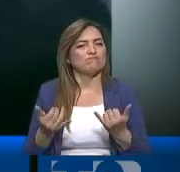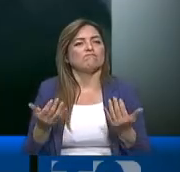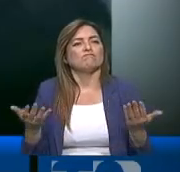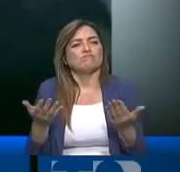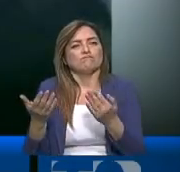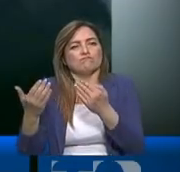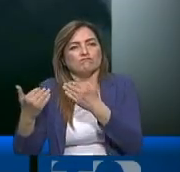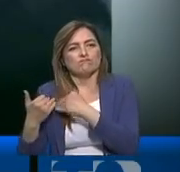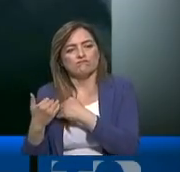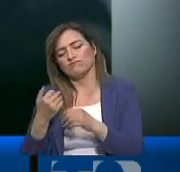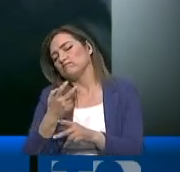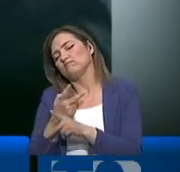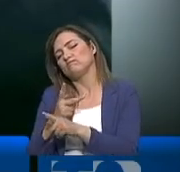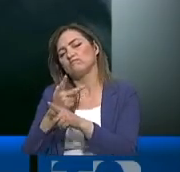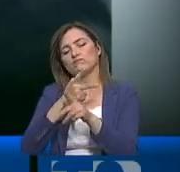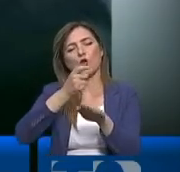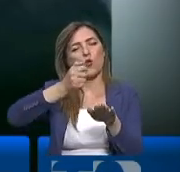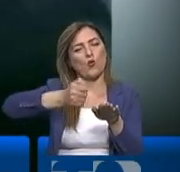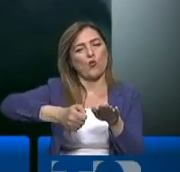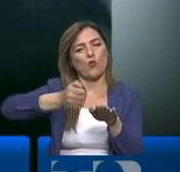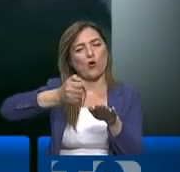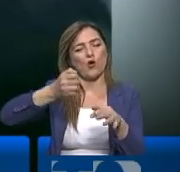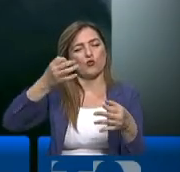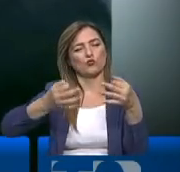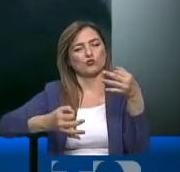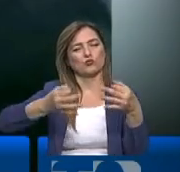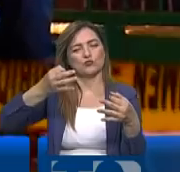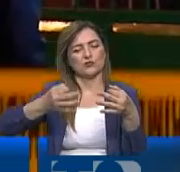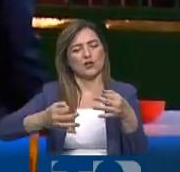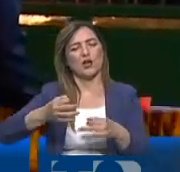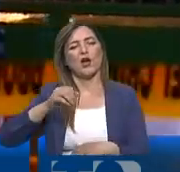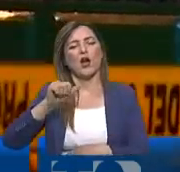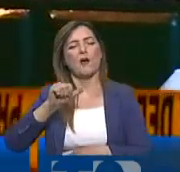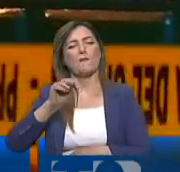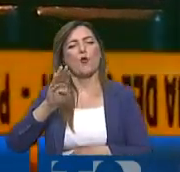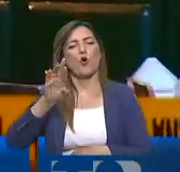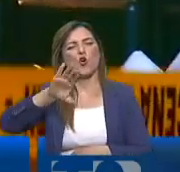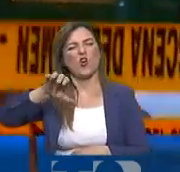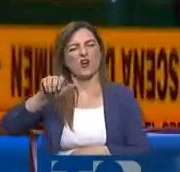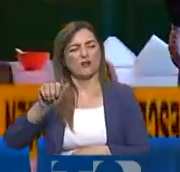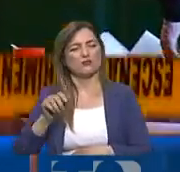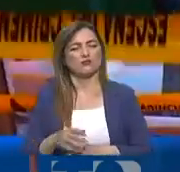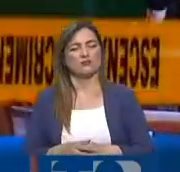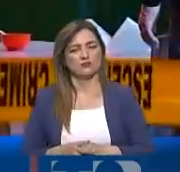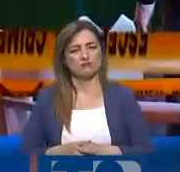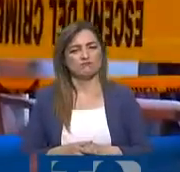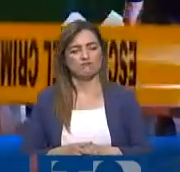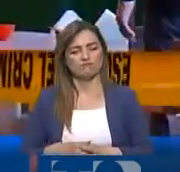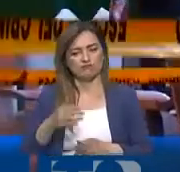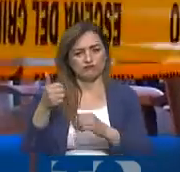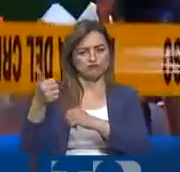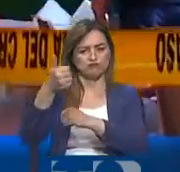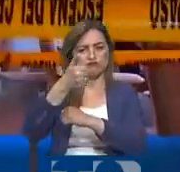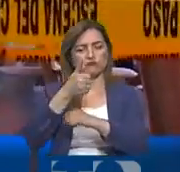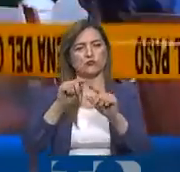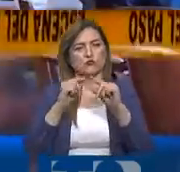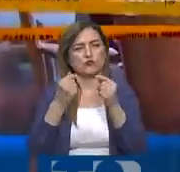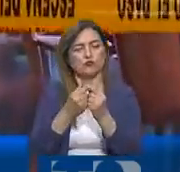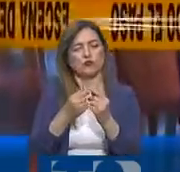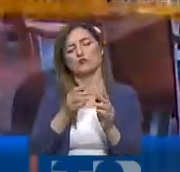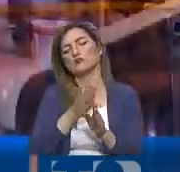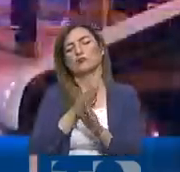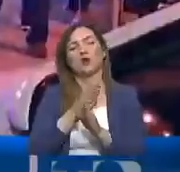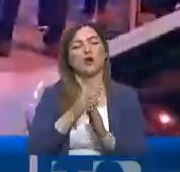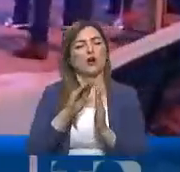estaba encargado de brindar protección a un juez del complejo judicial en Albán Borja. Era sargento segundo y pertenecía al Grupo Especial Móvil